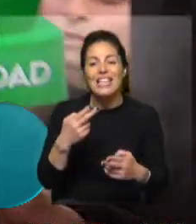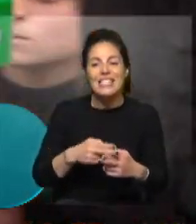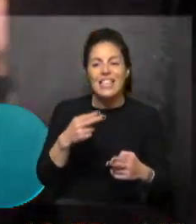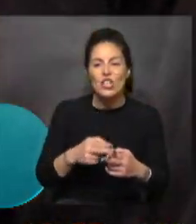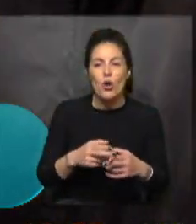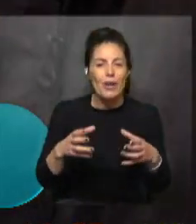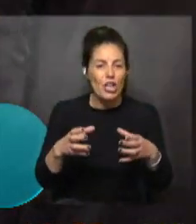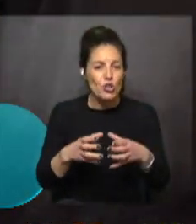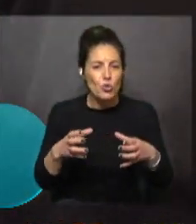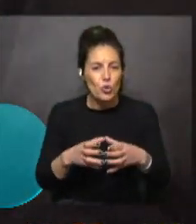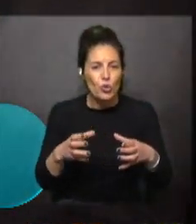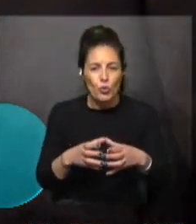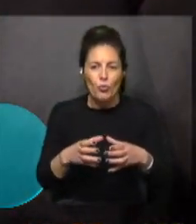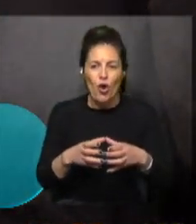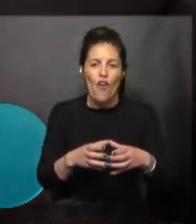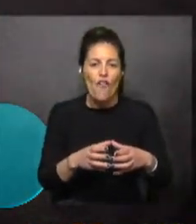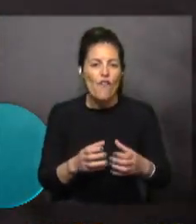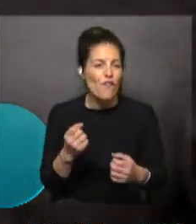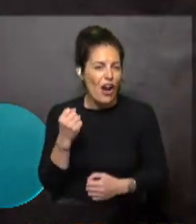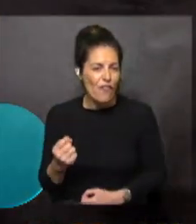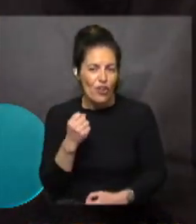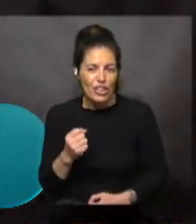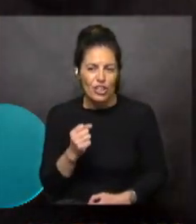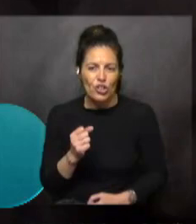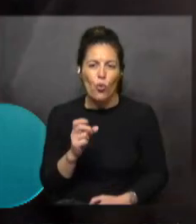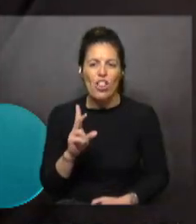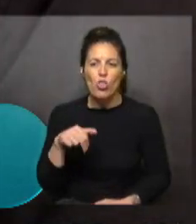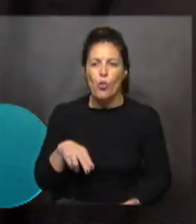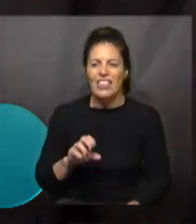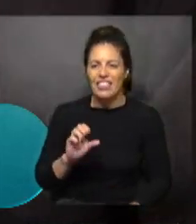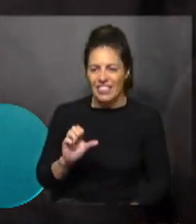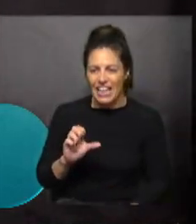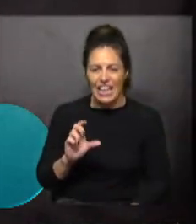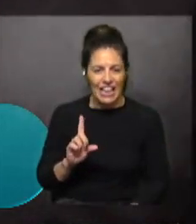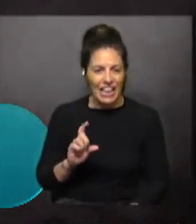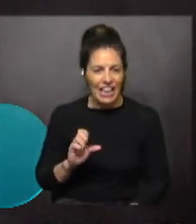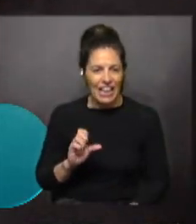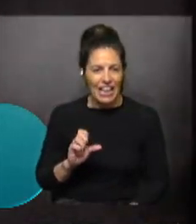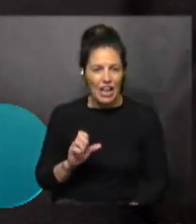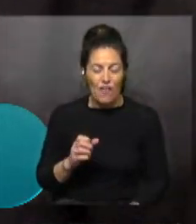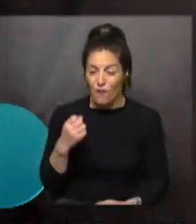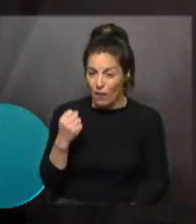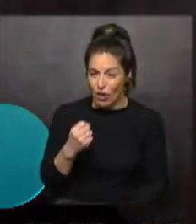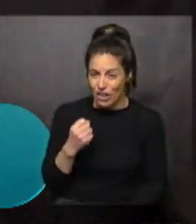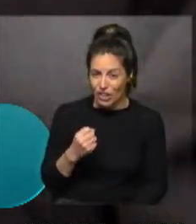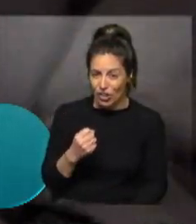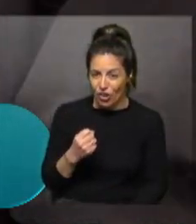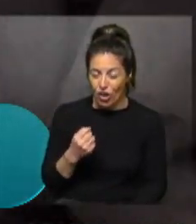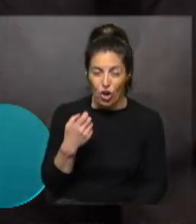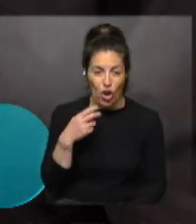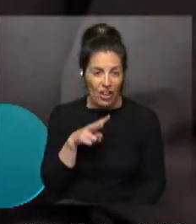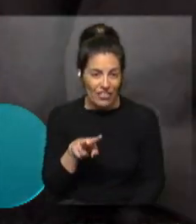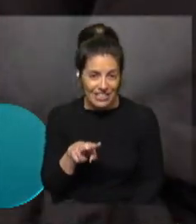el dato que hablas con los duendes 2x3. Bueno, digo, bueno, ¿cuál será el duende favorito, Agustín, para que la gente lo conozca? ¿El duende favorito? O... Pues no... o lo que ves